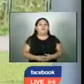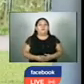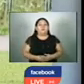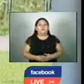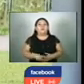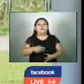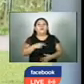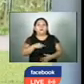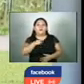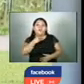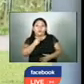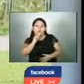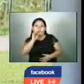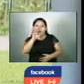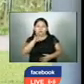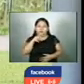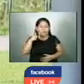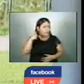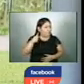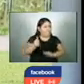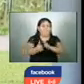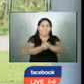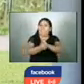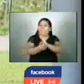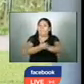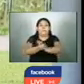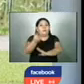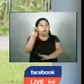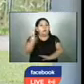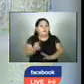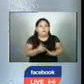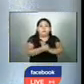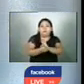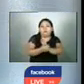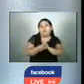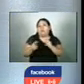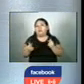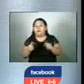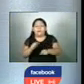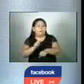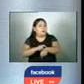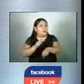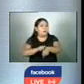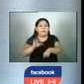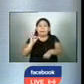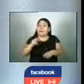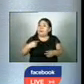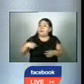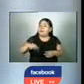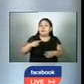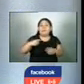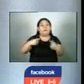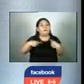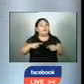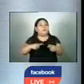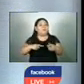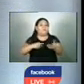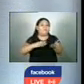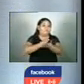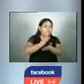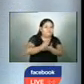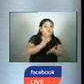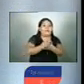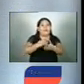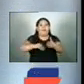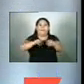jugadora, bastante buena. Se forzaba bastante para ser puntual con los partidos,